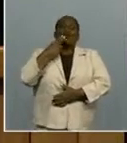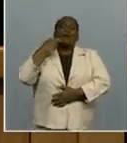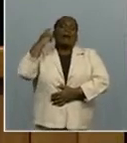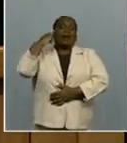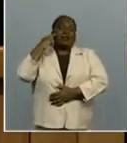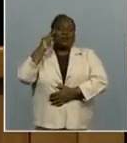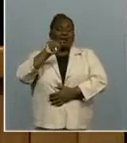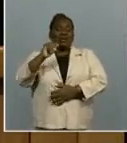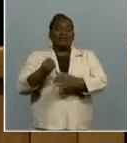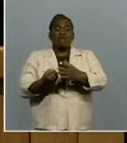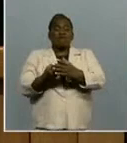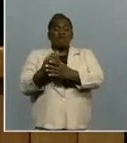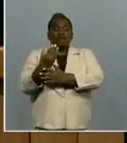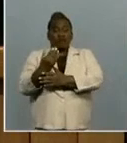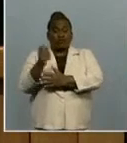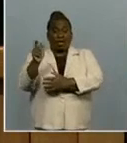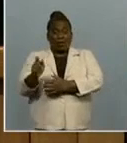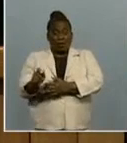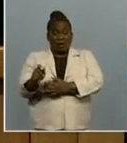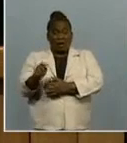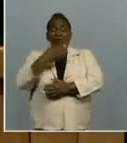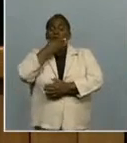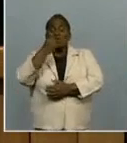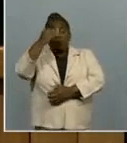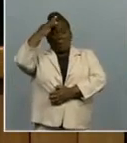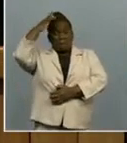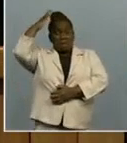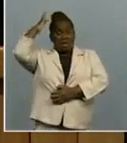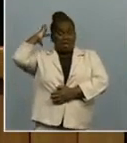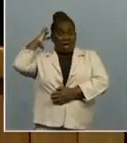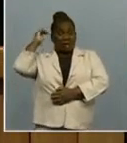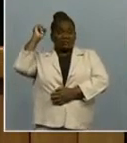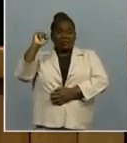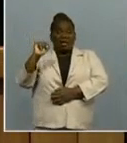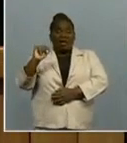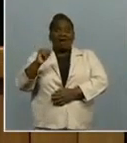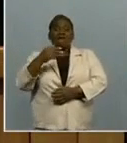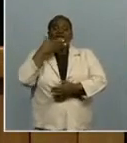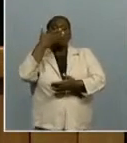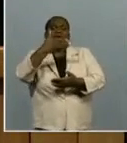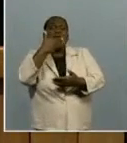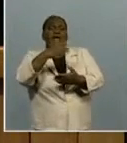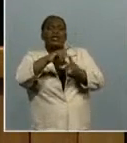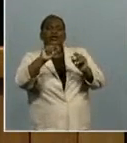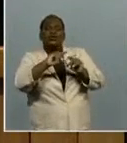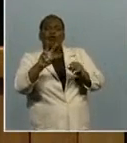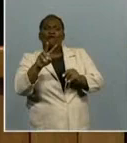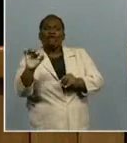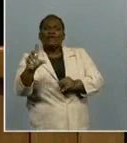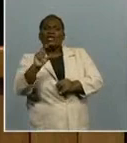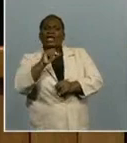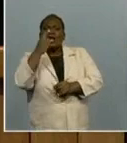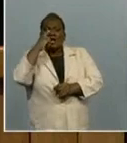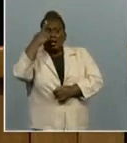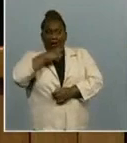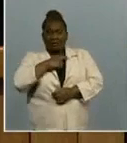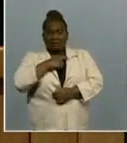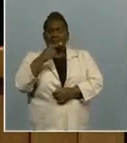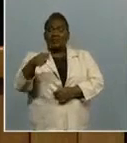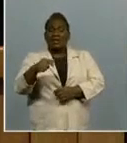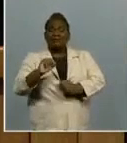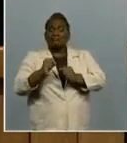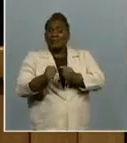es la fundadora juventud en ella los versos tremendos de villena el antiimperialismo radical de literas